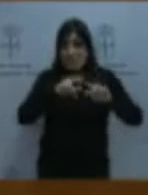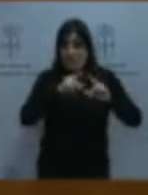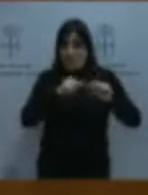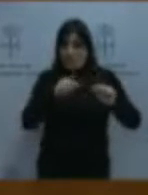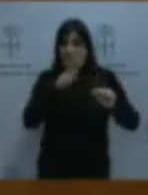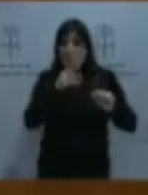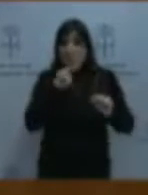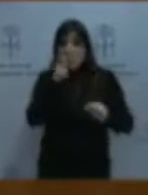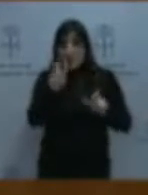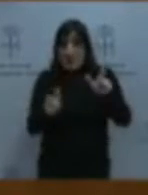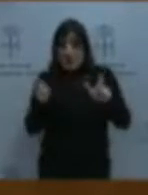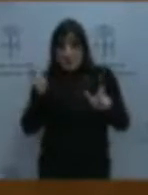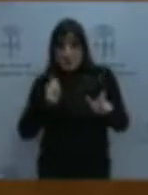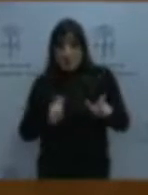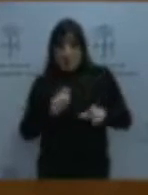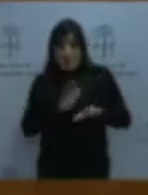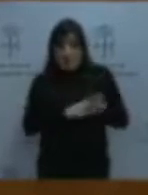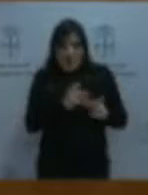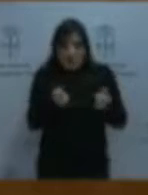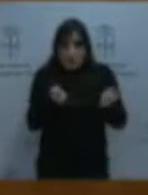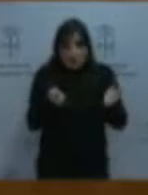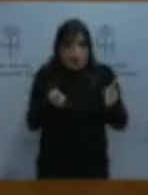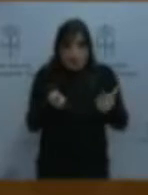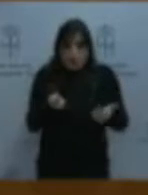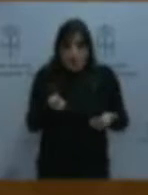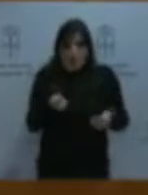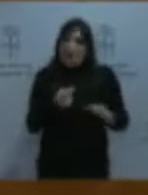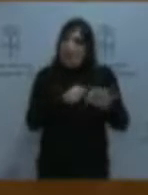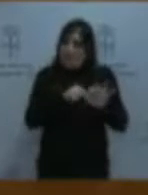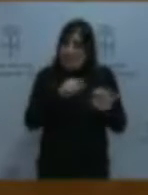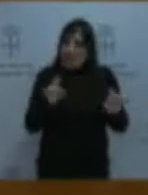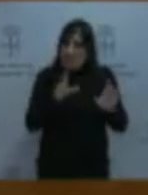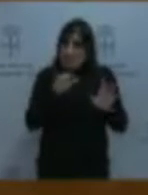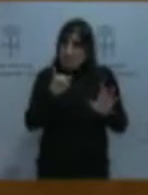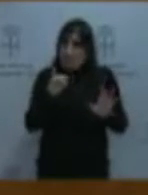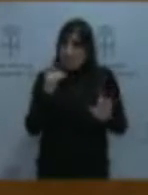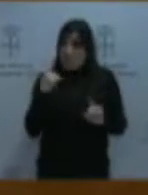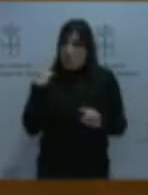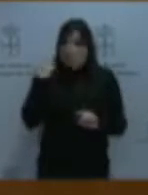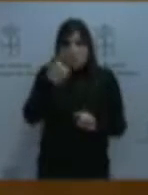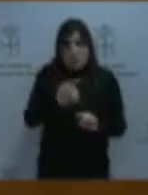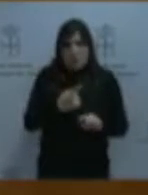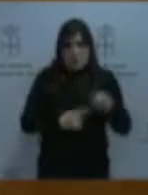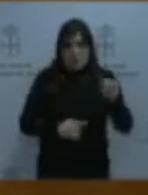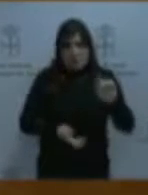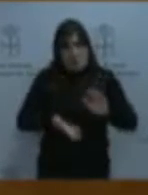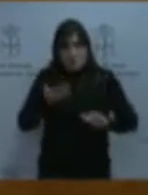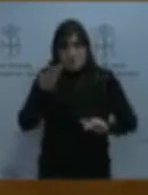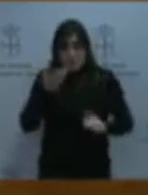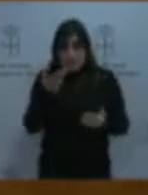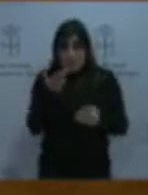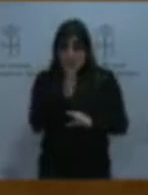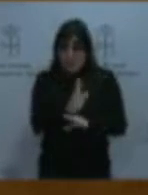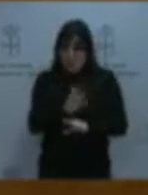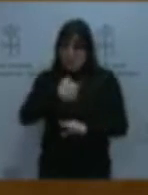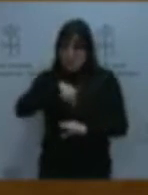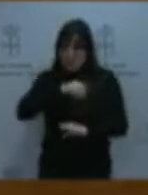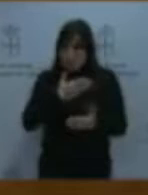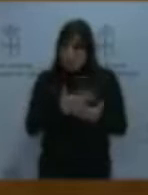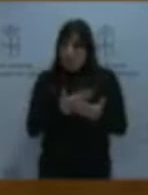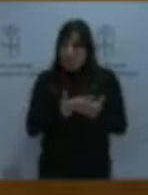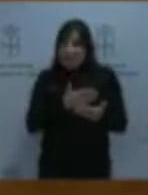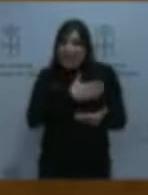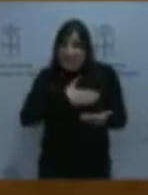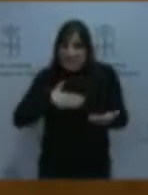de tener 2 vacantes desde más de año y medio que nosotros presentamos esta moción y que pedíamos que se cubriera, y